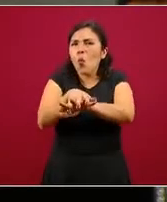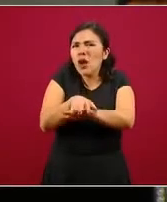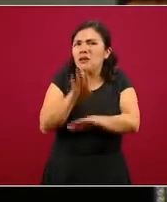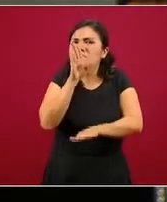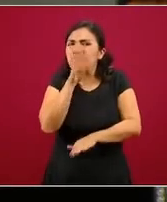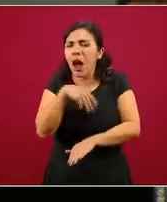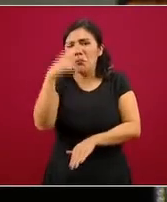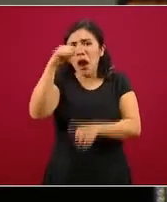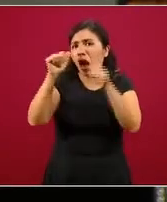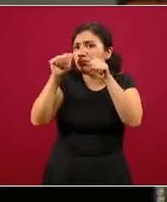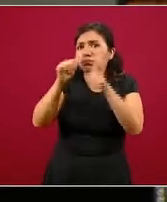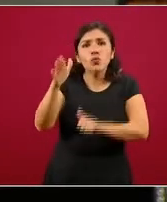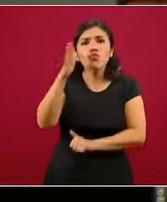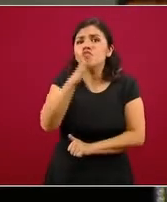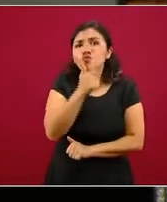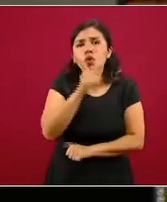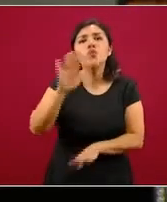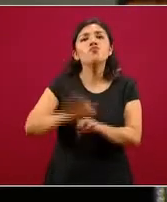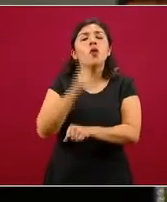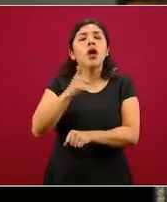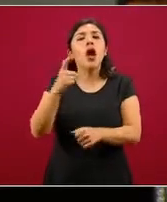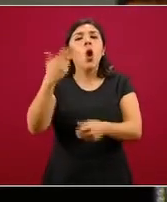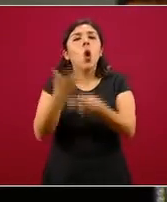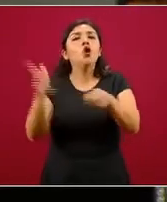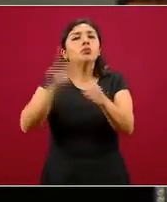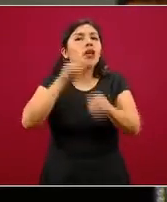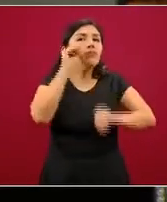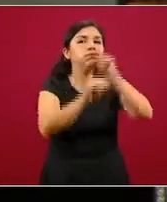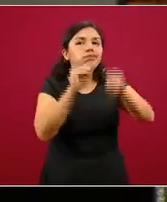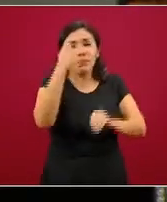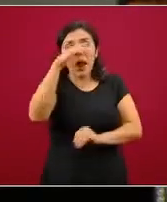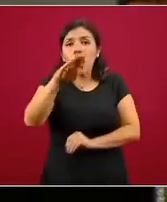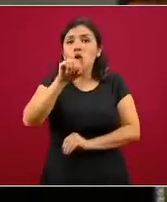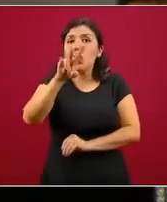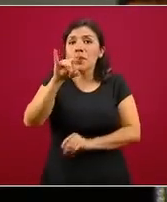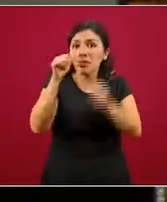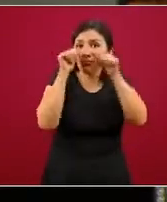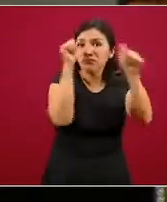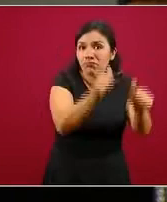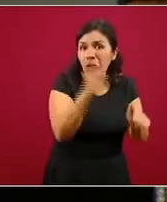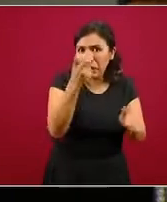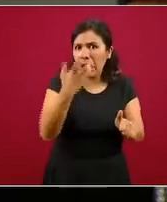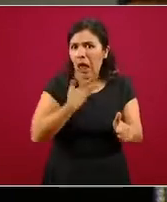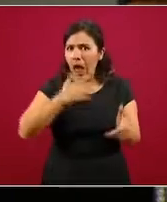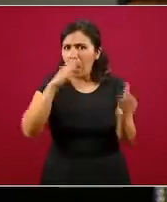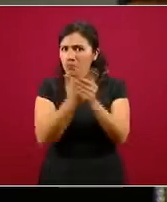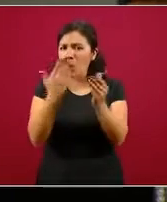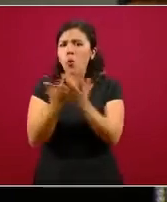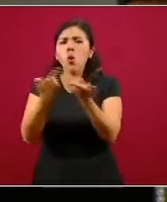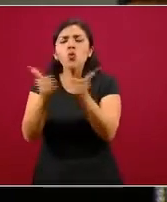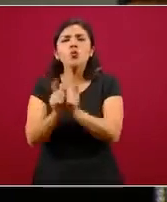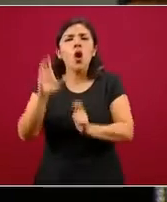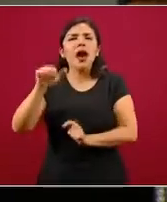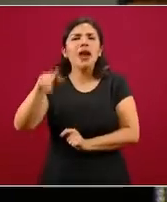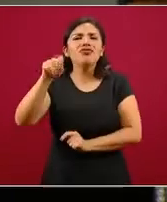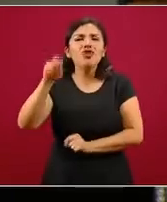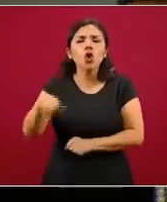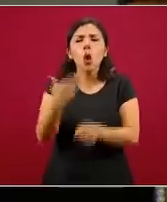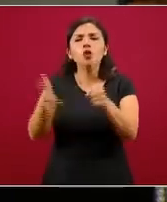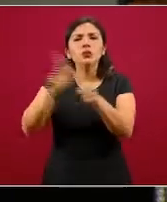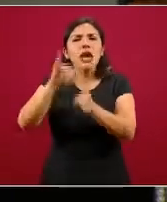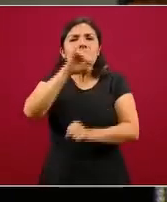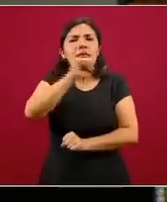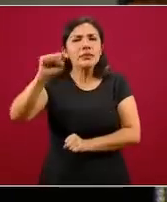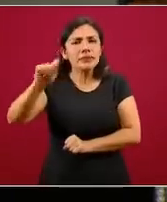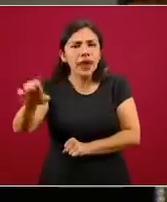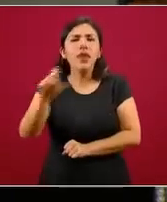recibir atención médica a causa de la reconversión hospitalaria para atender COVID. Esto lo ha documentado Grupo Cantón en hospitales del ISSSTE, pero también